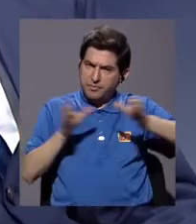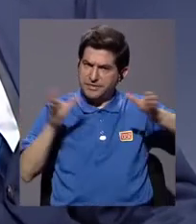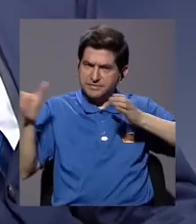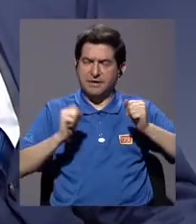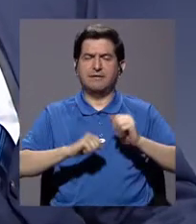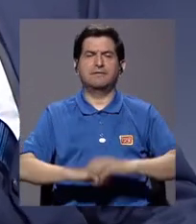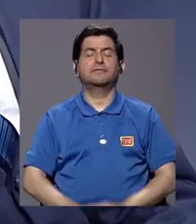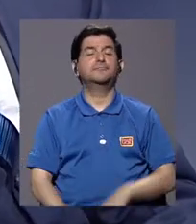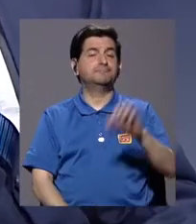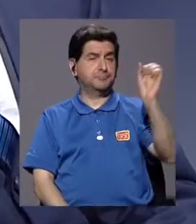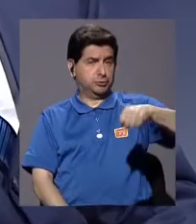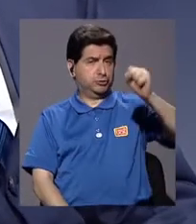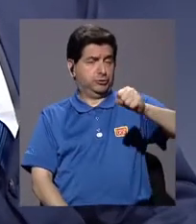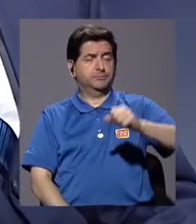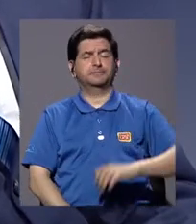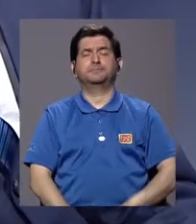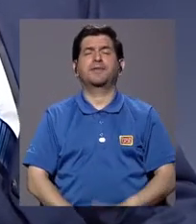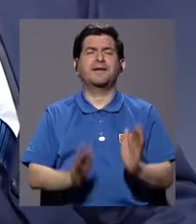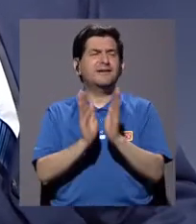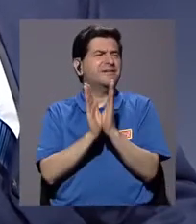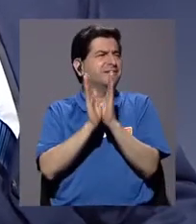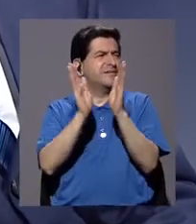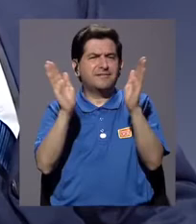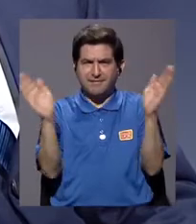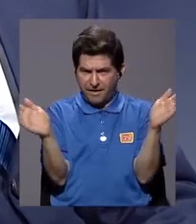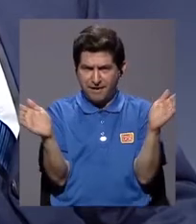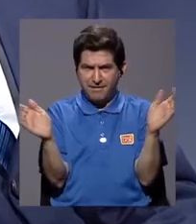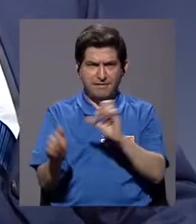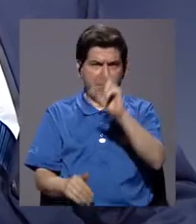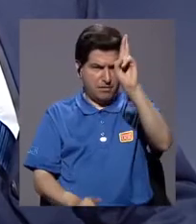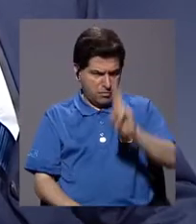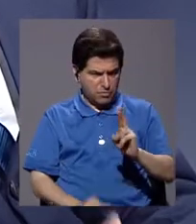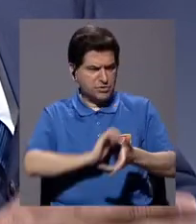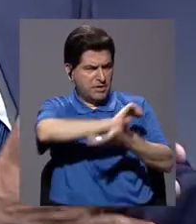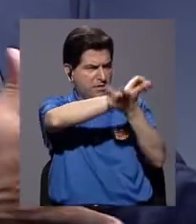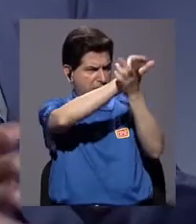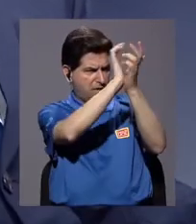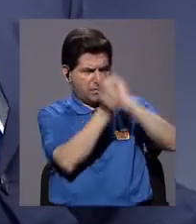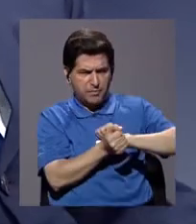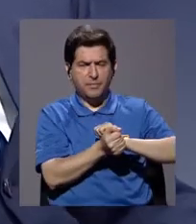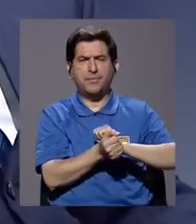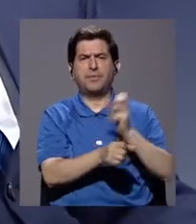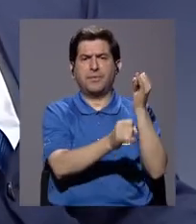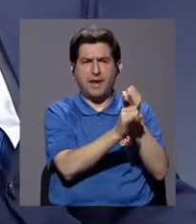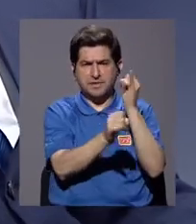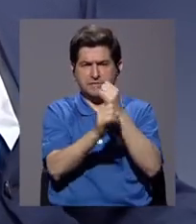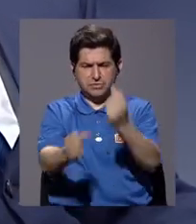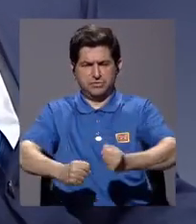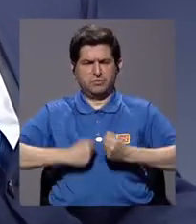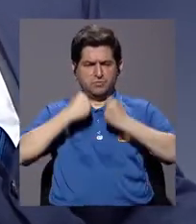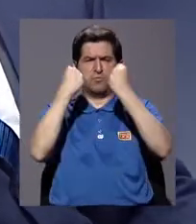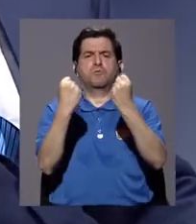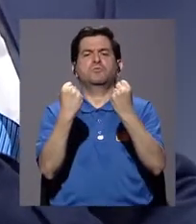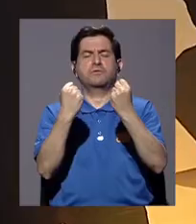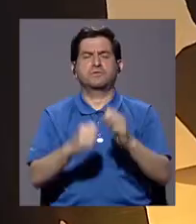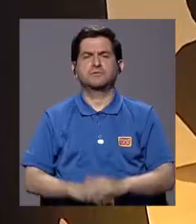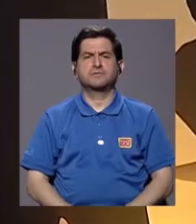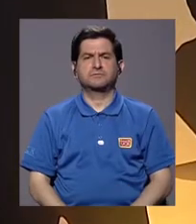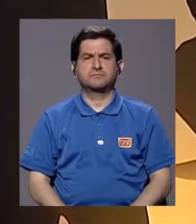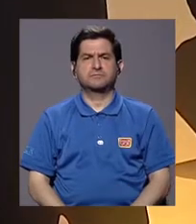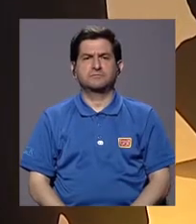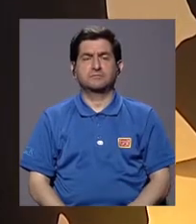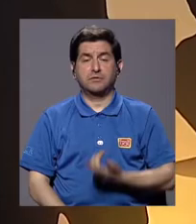empresas comerciales también. Sí, en general Costa Rica ha ido cambiando, la institucionalidad se ha ido fortaleciendo,